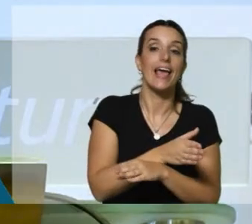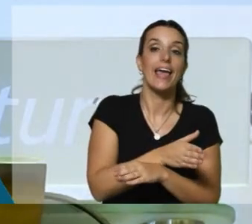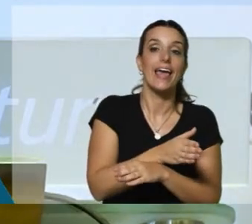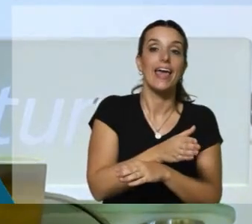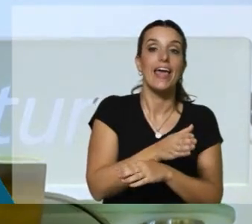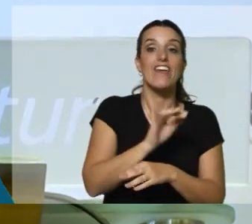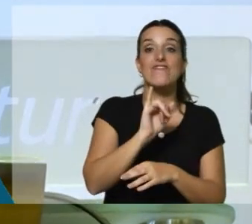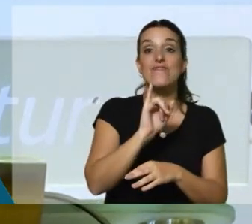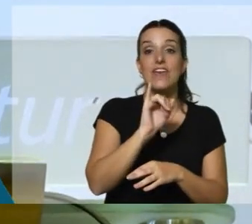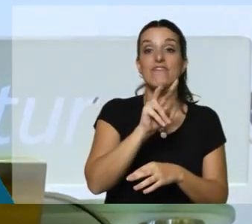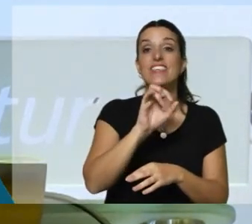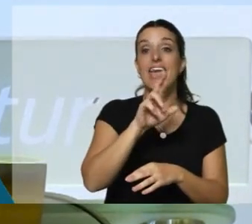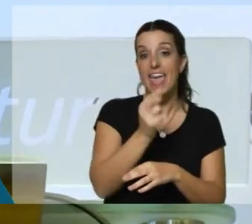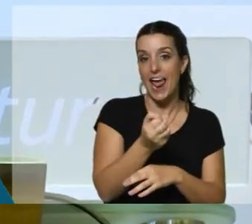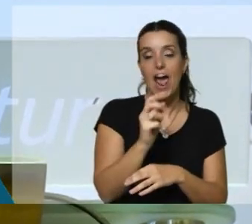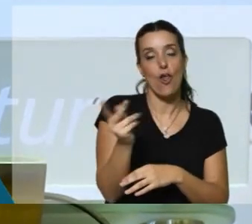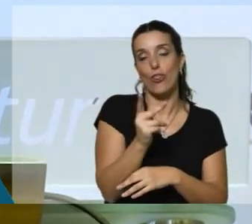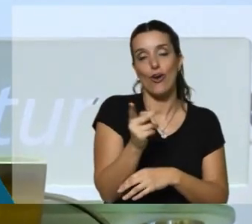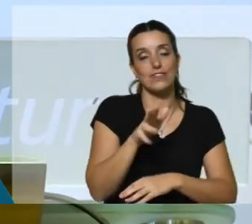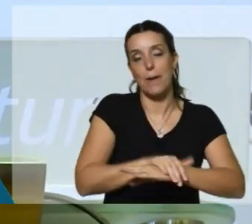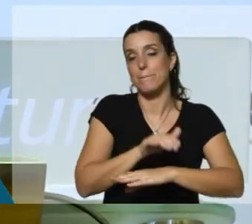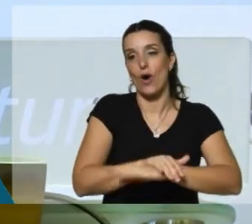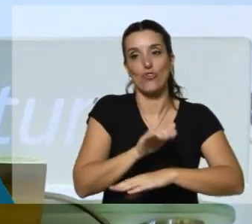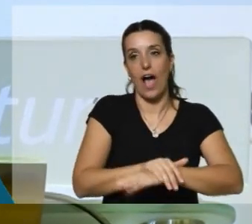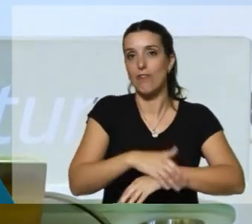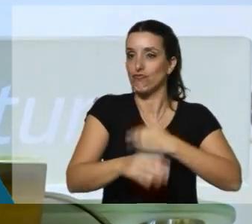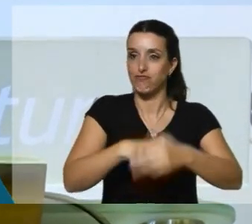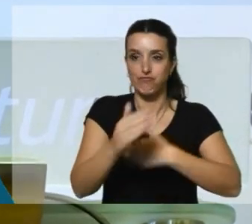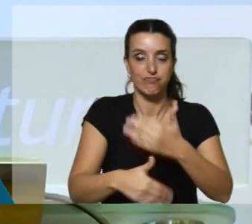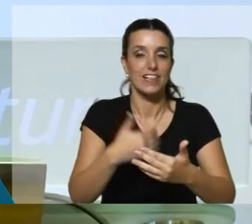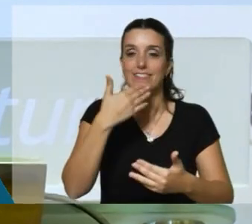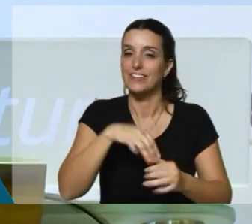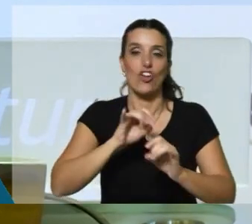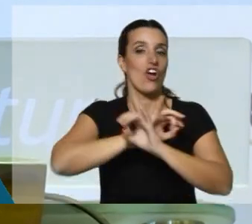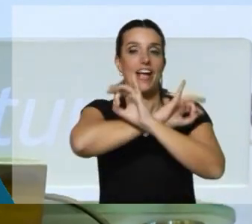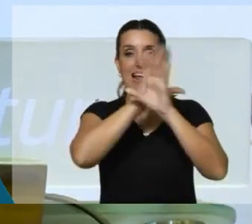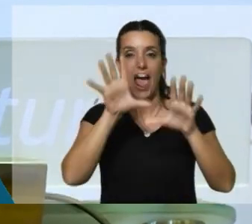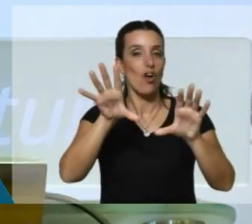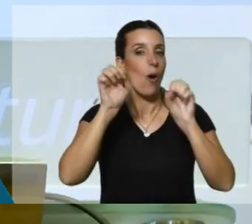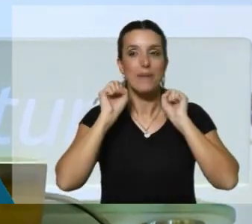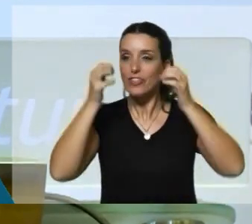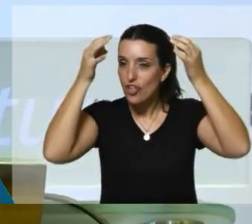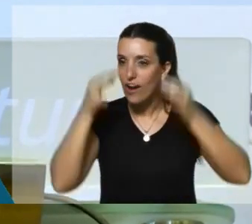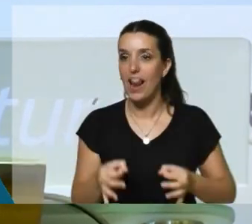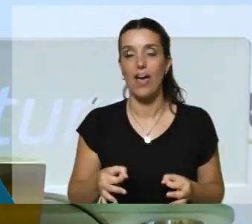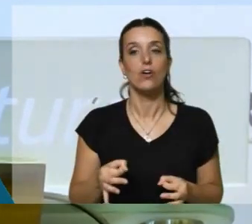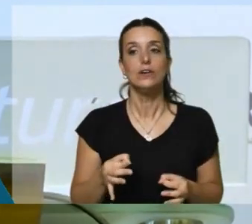que realmente se han puesto la camiseta del sector y lo han entendido, lo han comprendido.